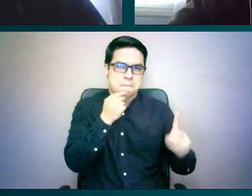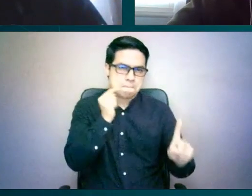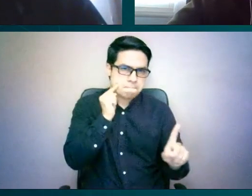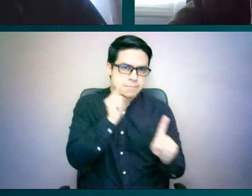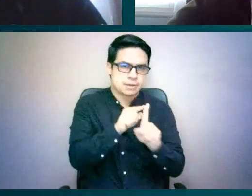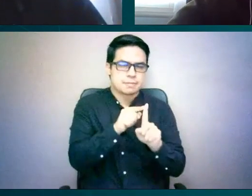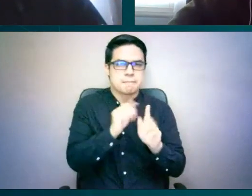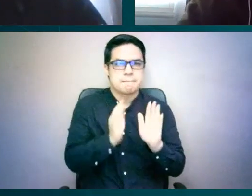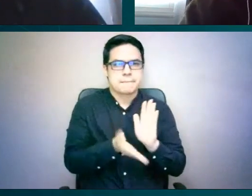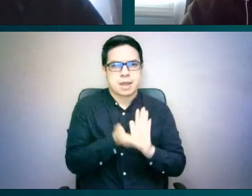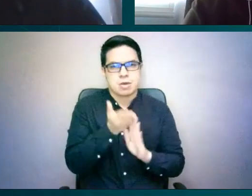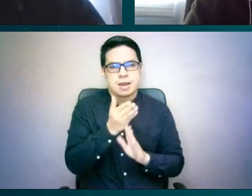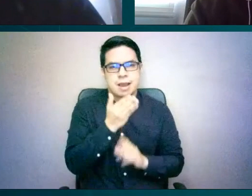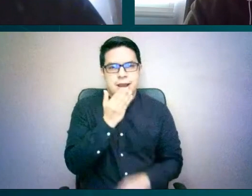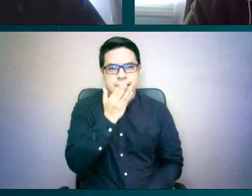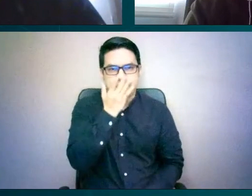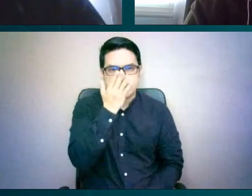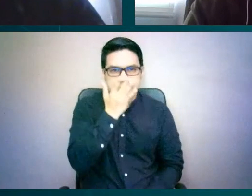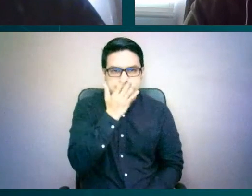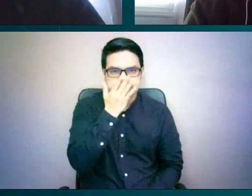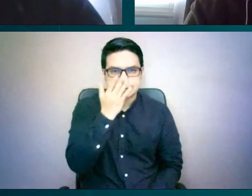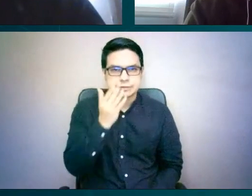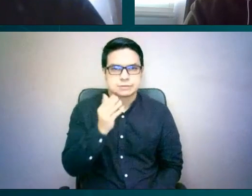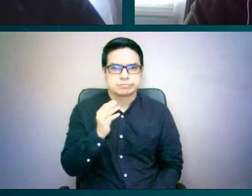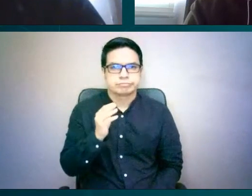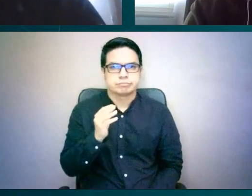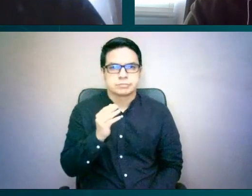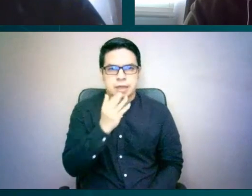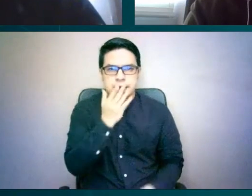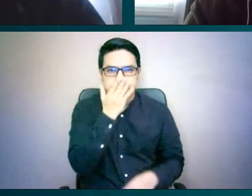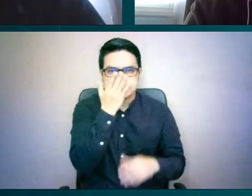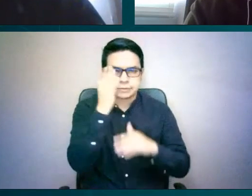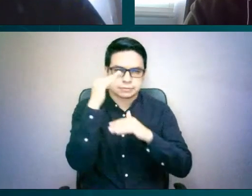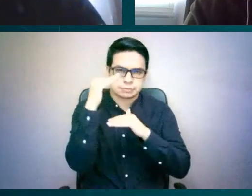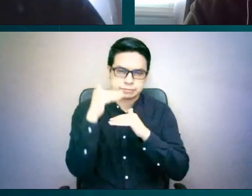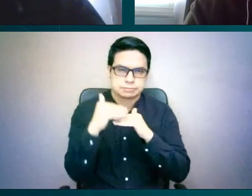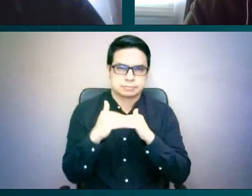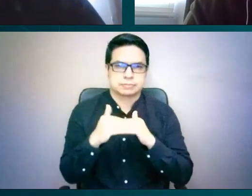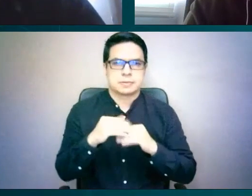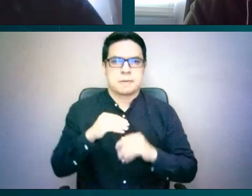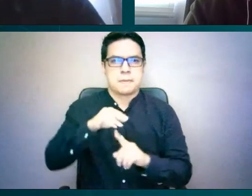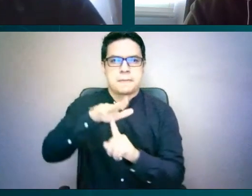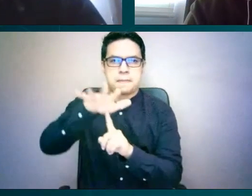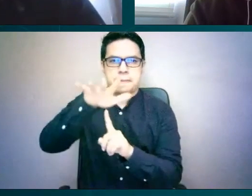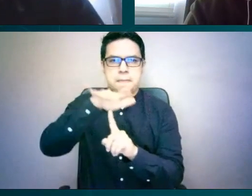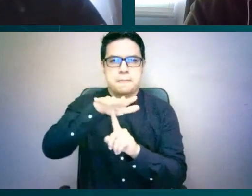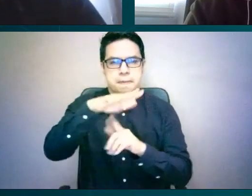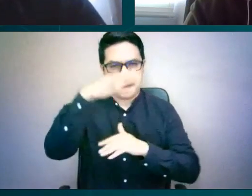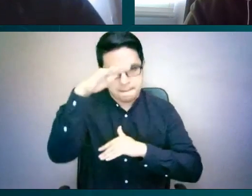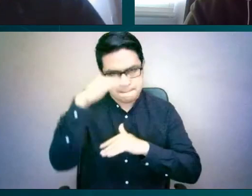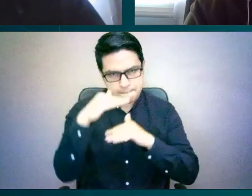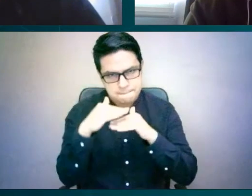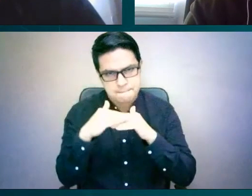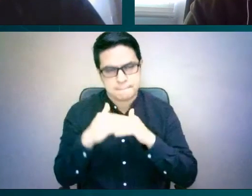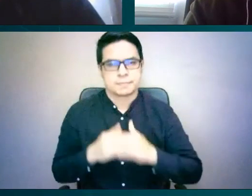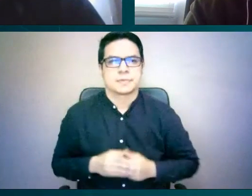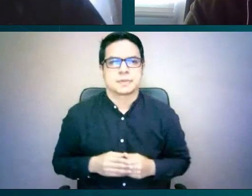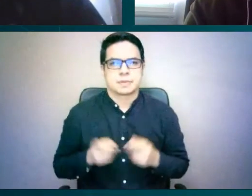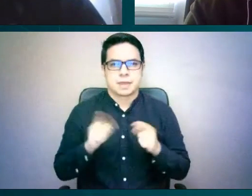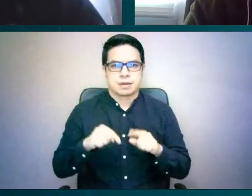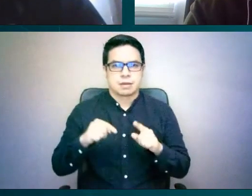de estos gases de efecto invernadero, tenemos menores emisiones y tenemos menos duración en la